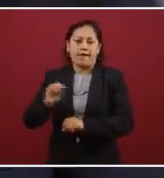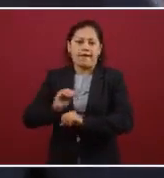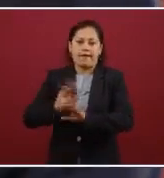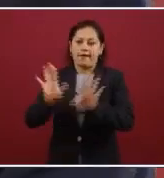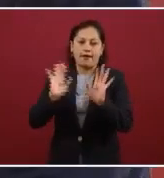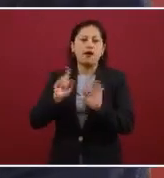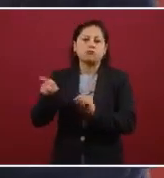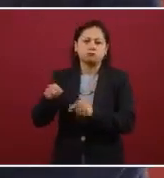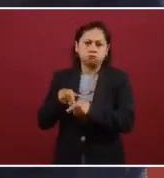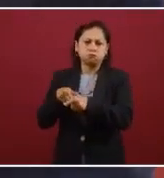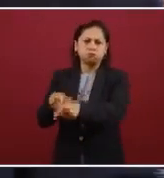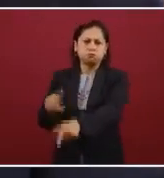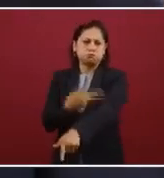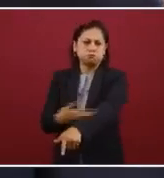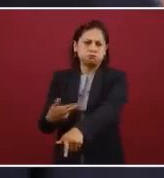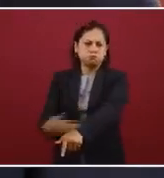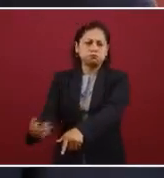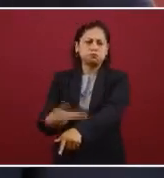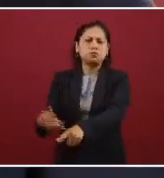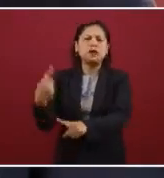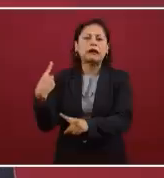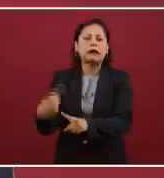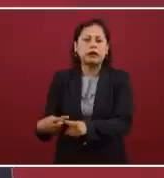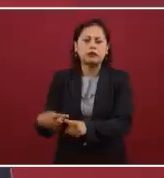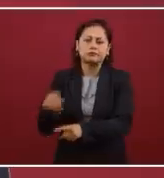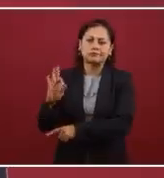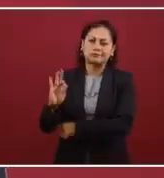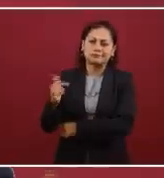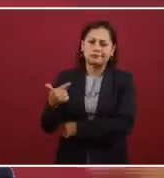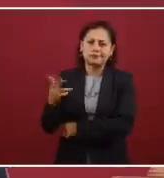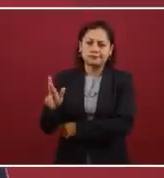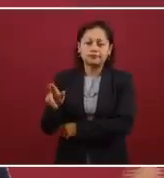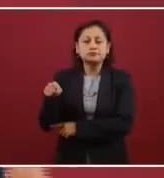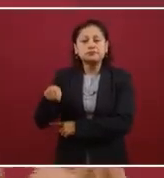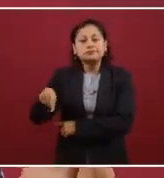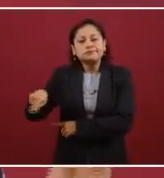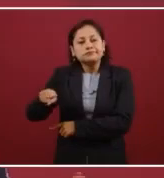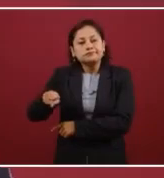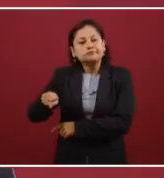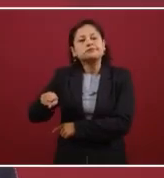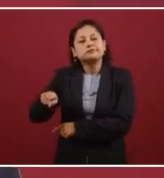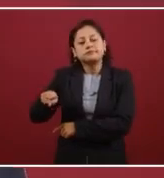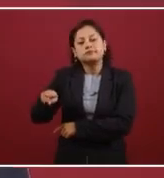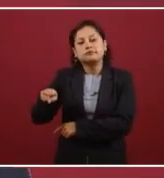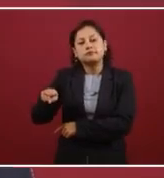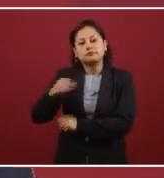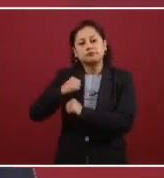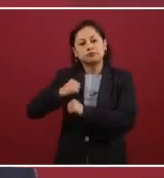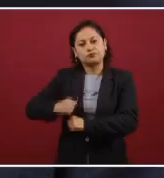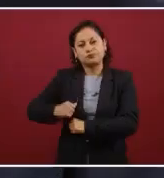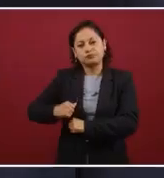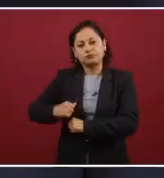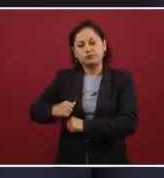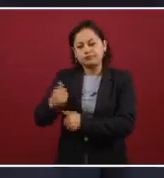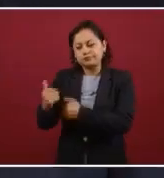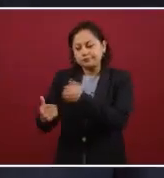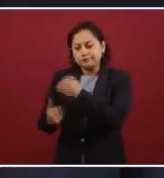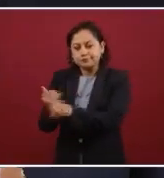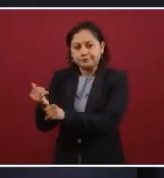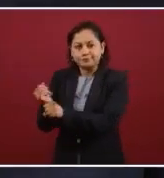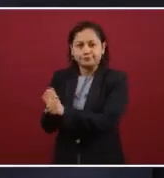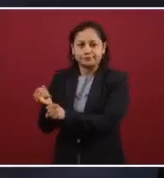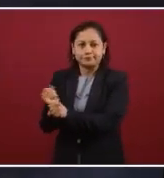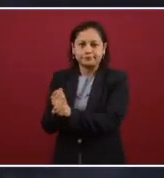Y eso corresponde a la Fiscalía General. Darle seguimiento, también